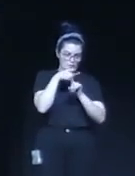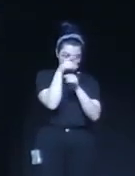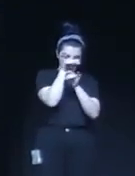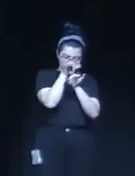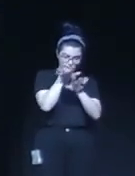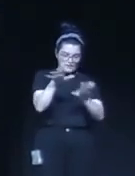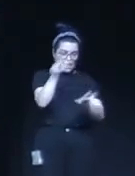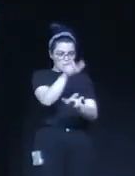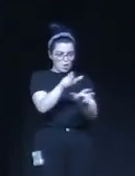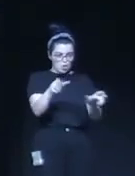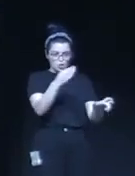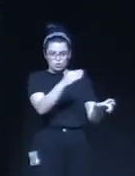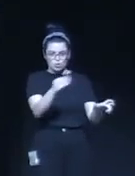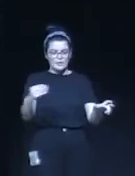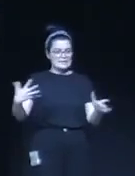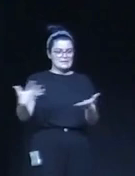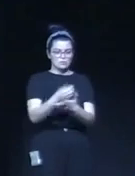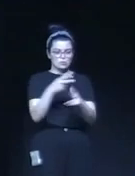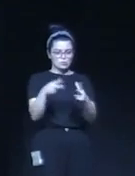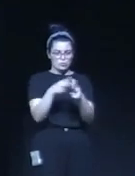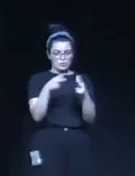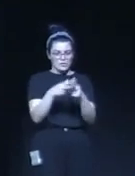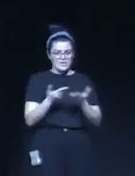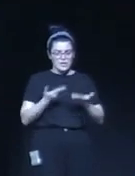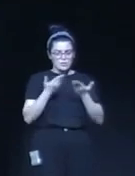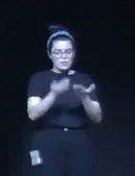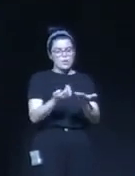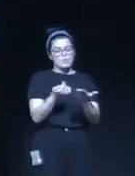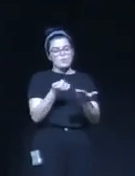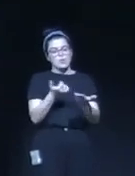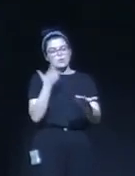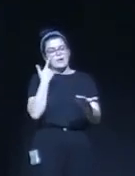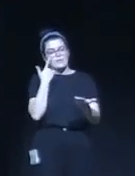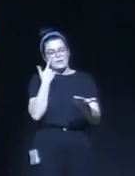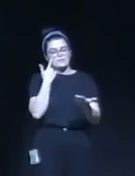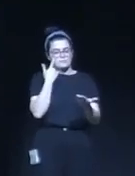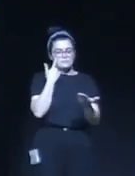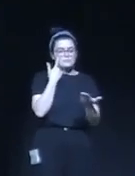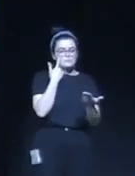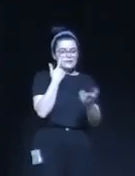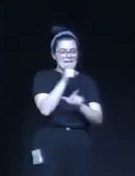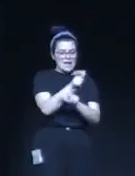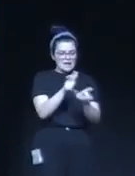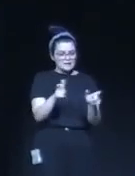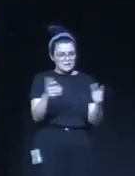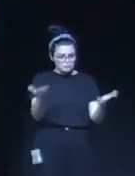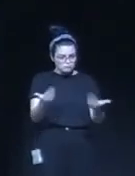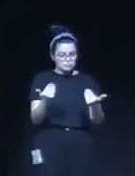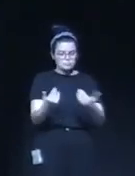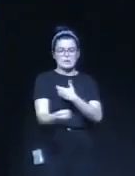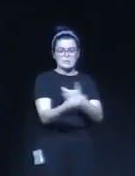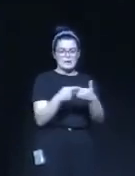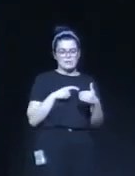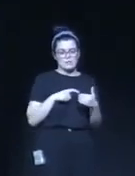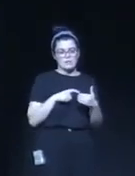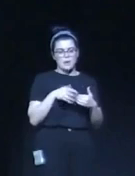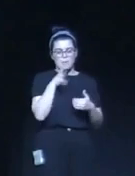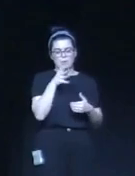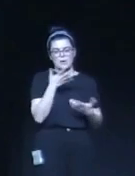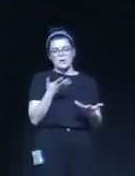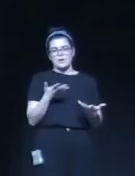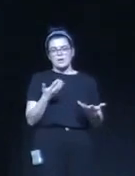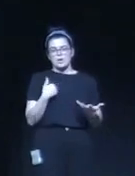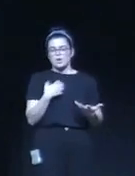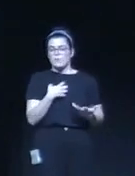para ayudar de alguna manera a concienciar y a movilizar a la gente de este tema, ¿no? Que no tengamos que llegar